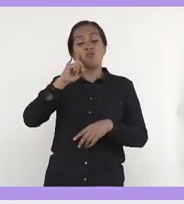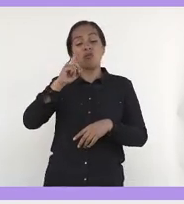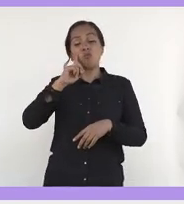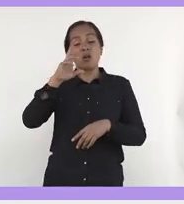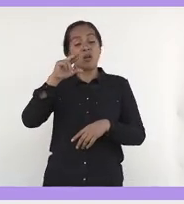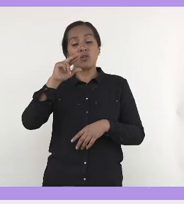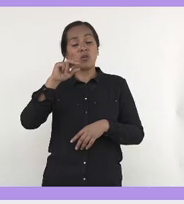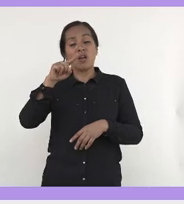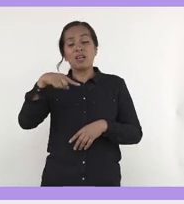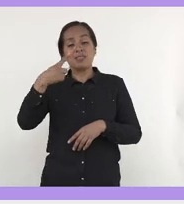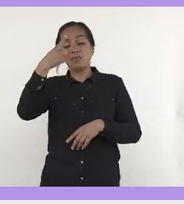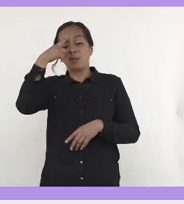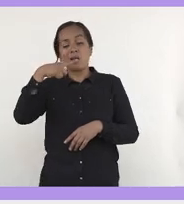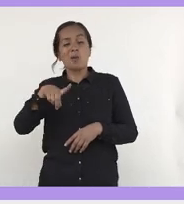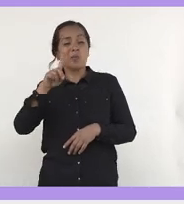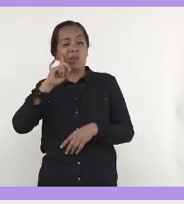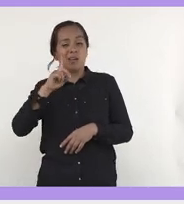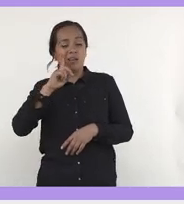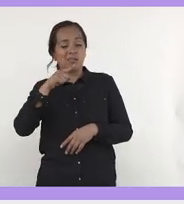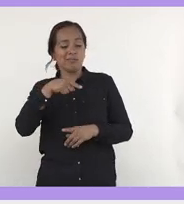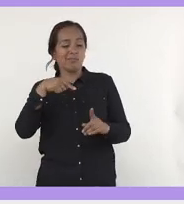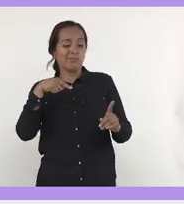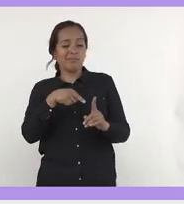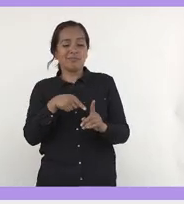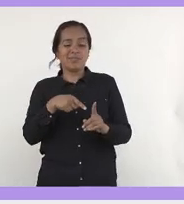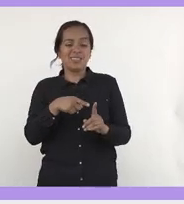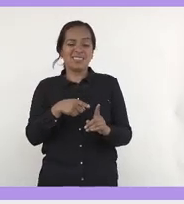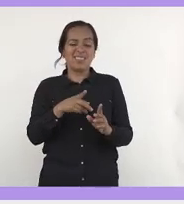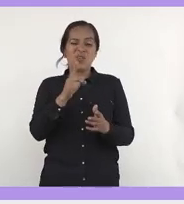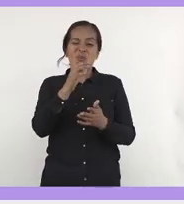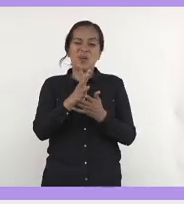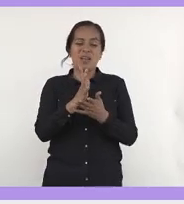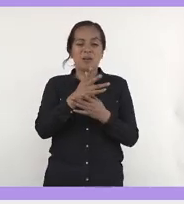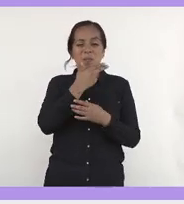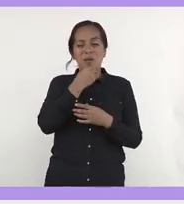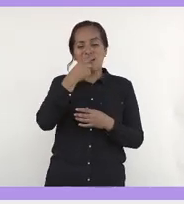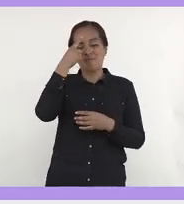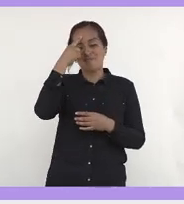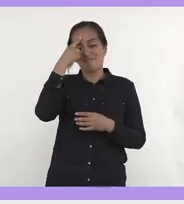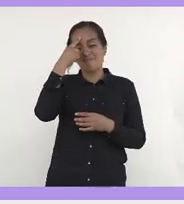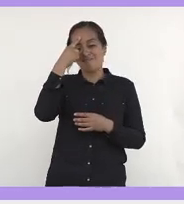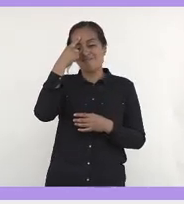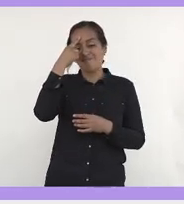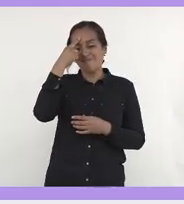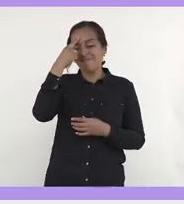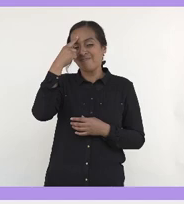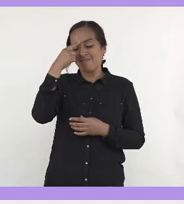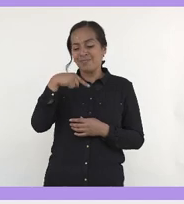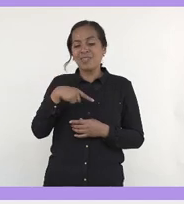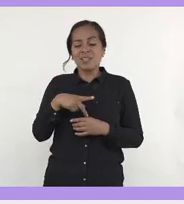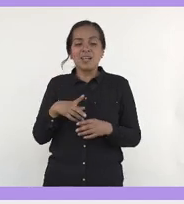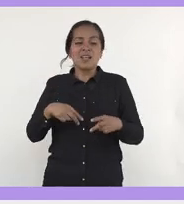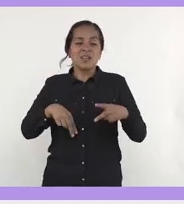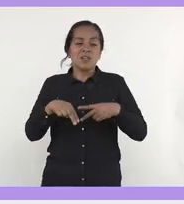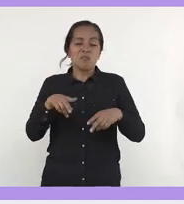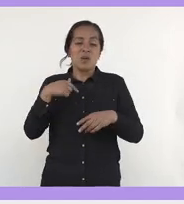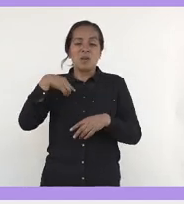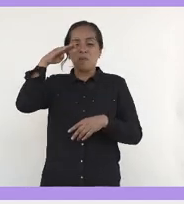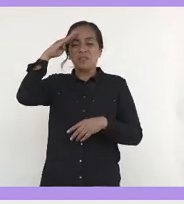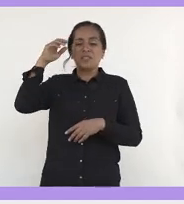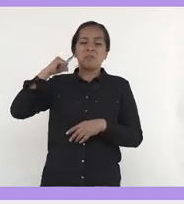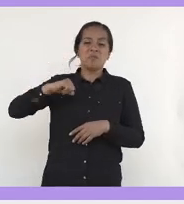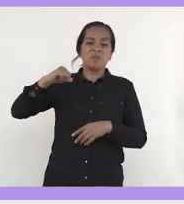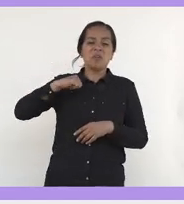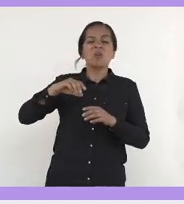no Sí claro este que es como ese pensamiento no es el pensamiento antiguo quiero pensar yo